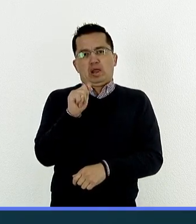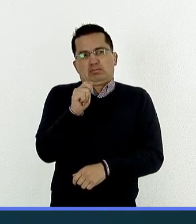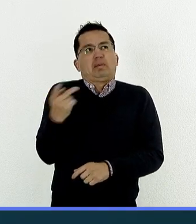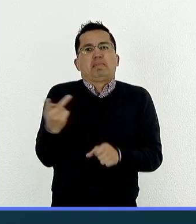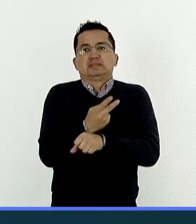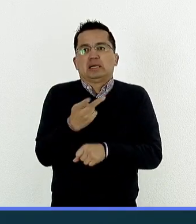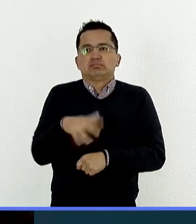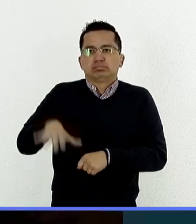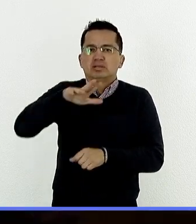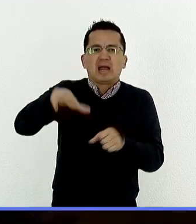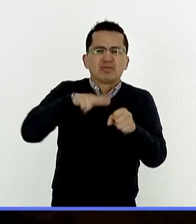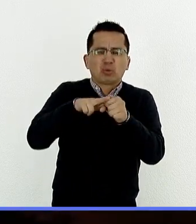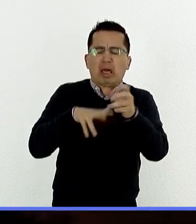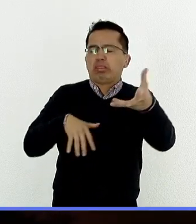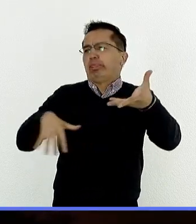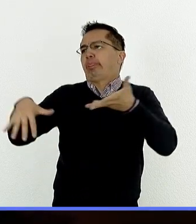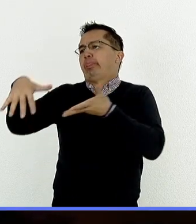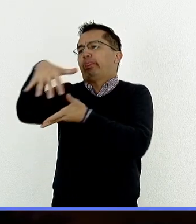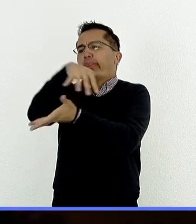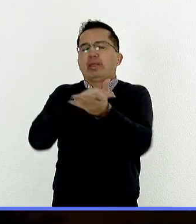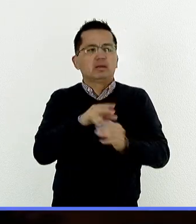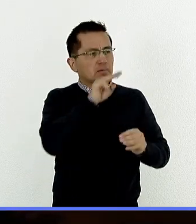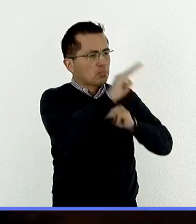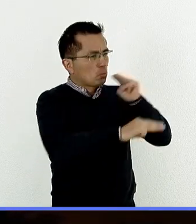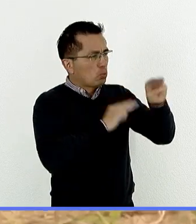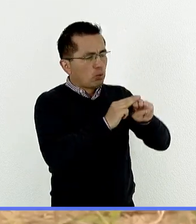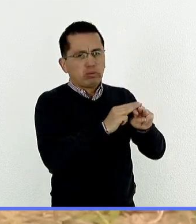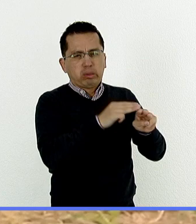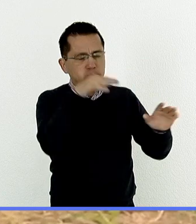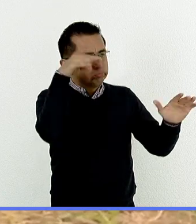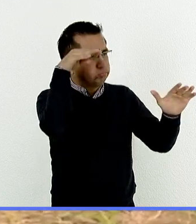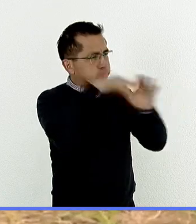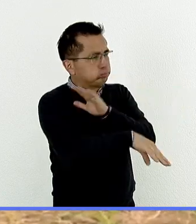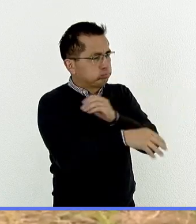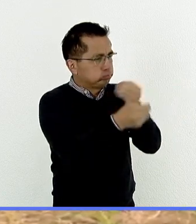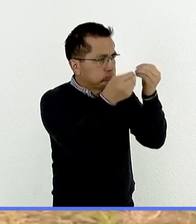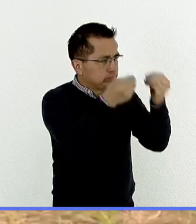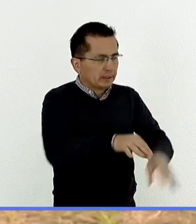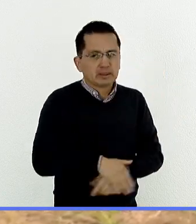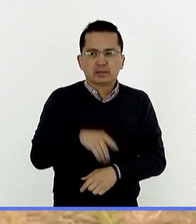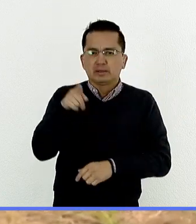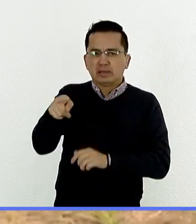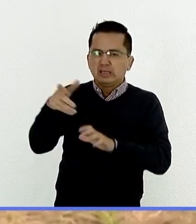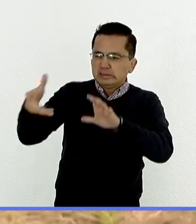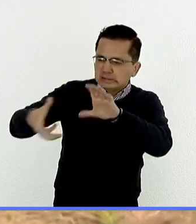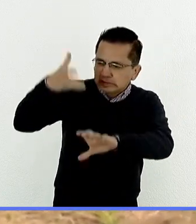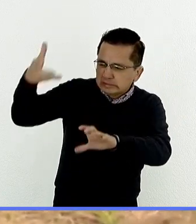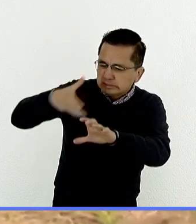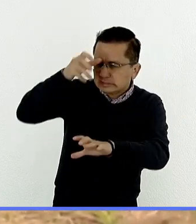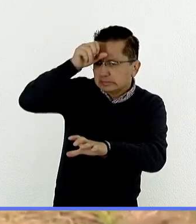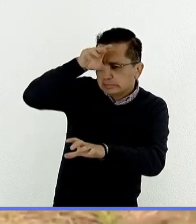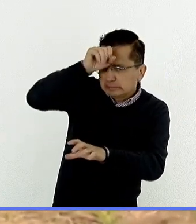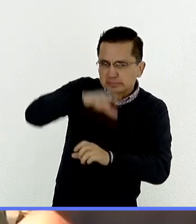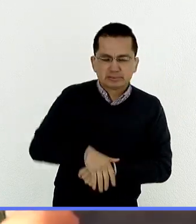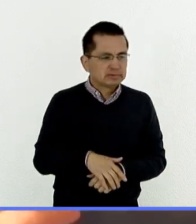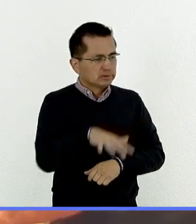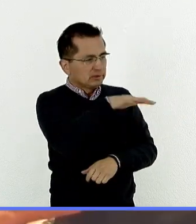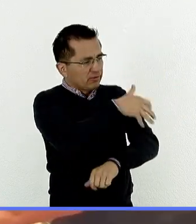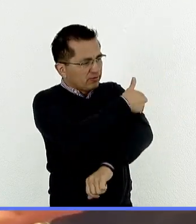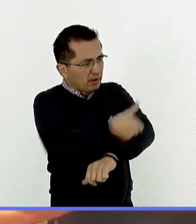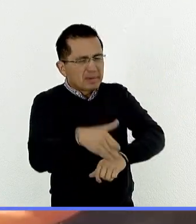naturales destrucción del medio ambiente extractivismo despojo de tierras tragedias relacionadas con los vínculos de la familia